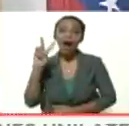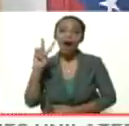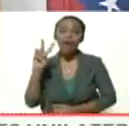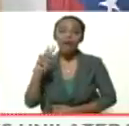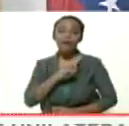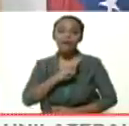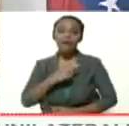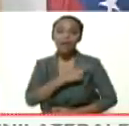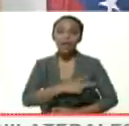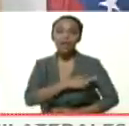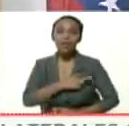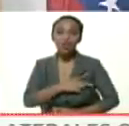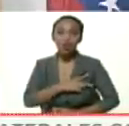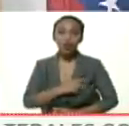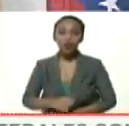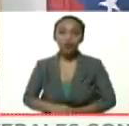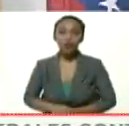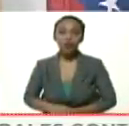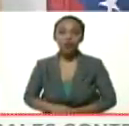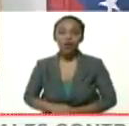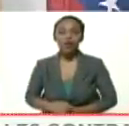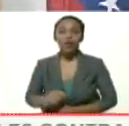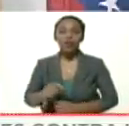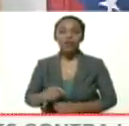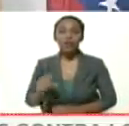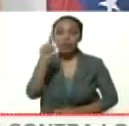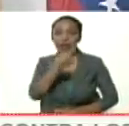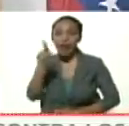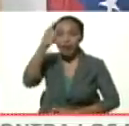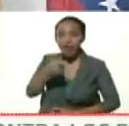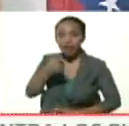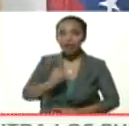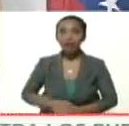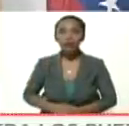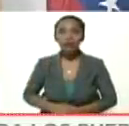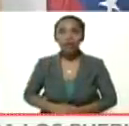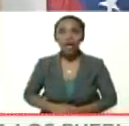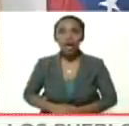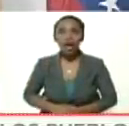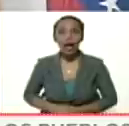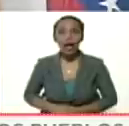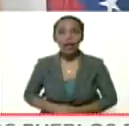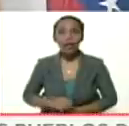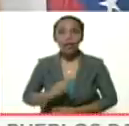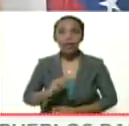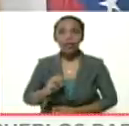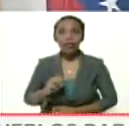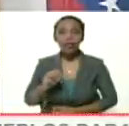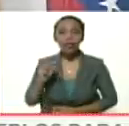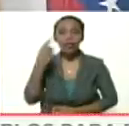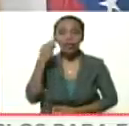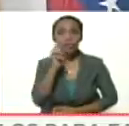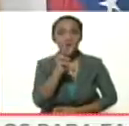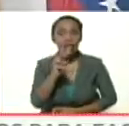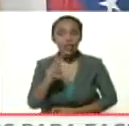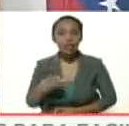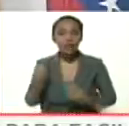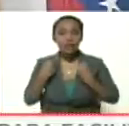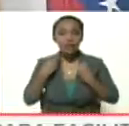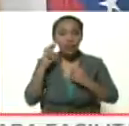Venevisión, Globovisión, Televen, a TVs, a TV Fan, a Vive